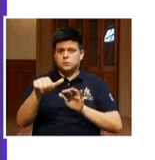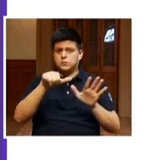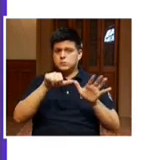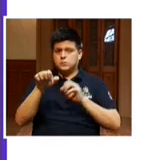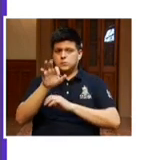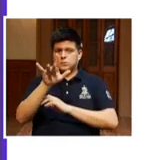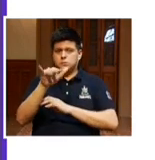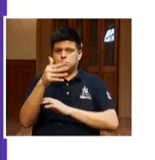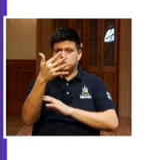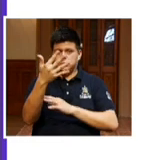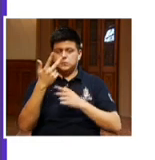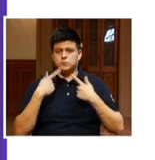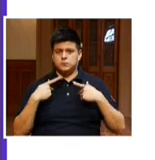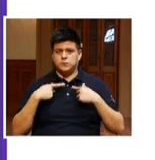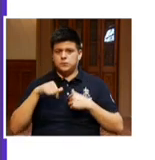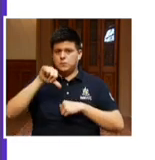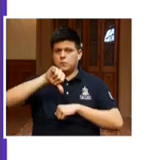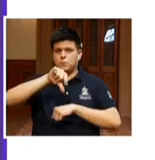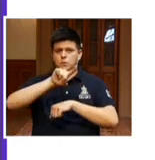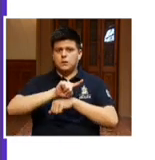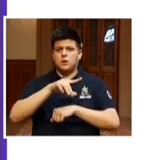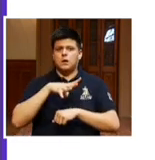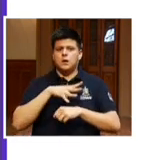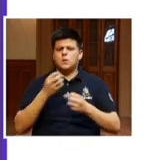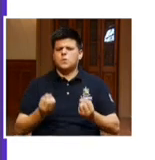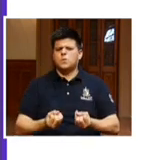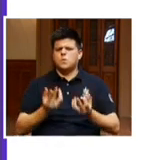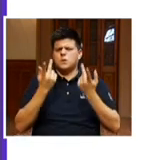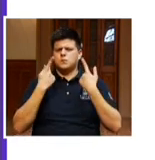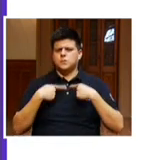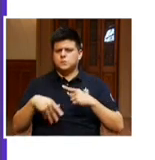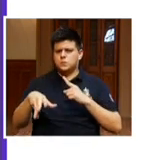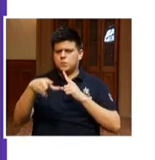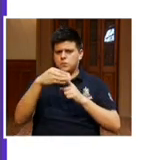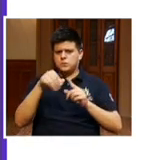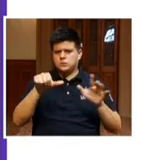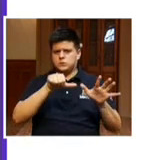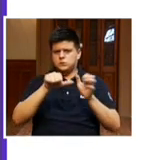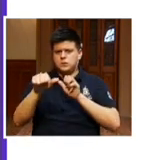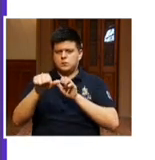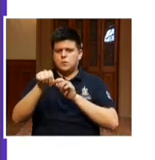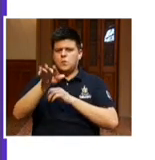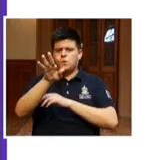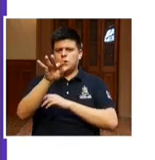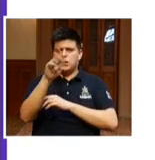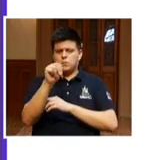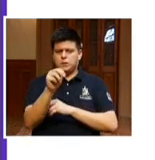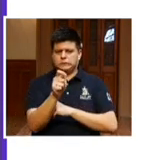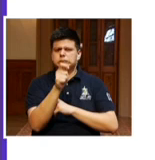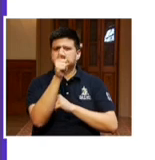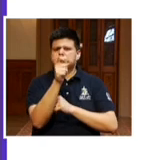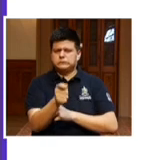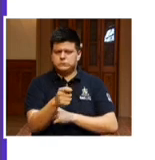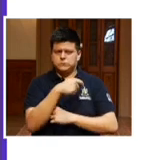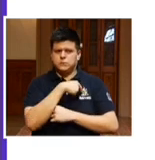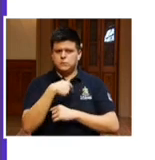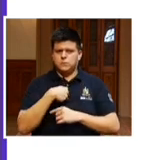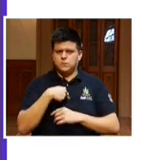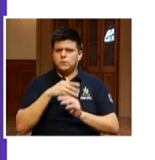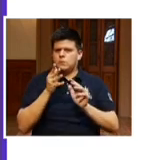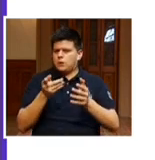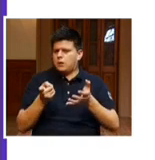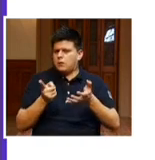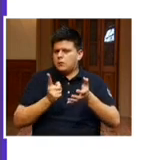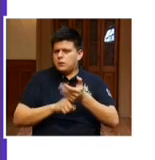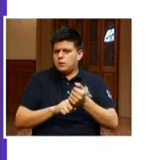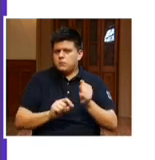38.655 casos. Hoy tenemos 649 casos más, es decir, también estamos en el rango de